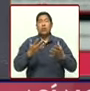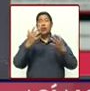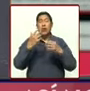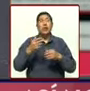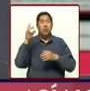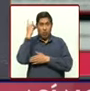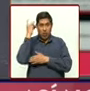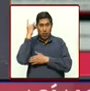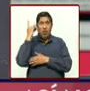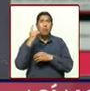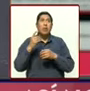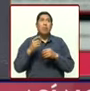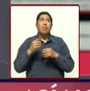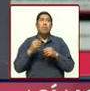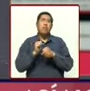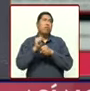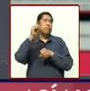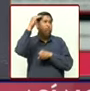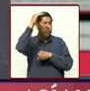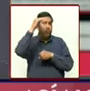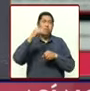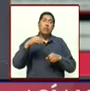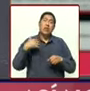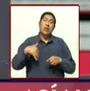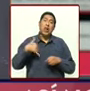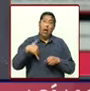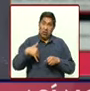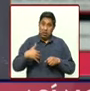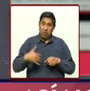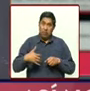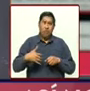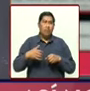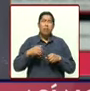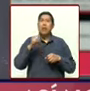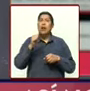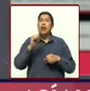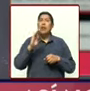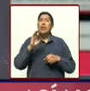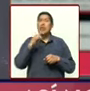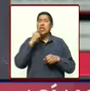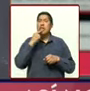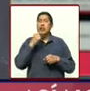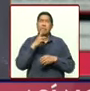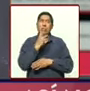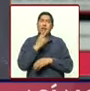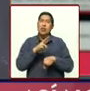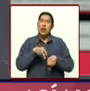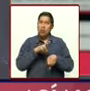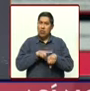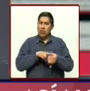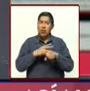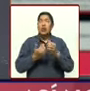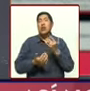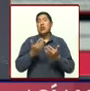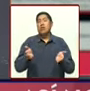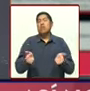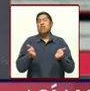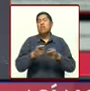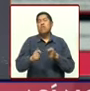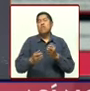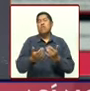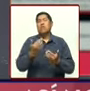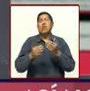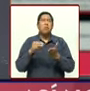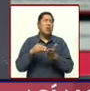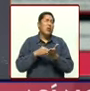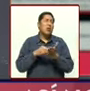los incendios en Bolivia cubre los cielos de provincias argentinas. ABC Natural, es otro de los titulares. Los incendios provocados arrasan